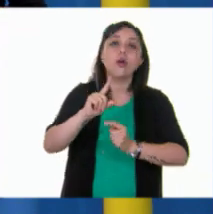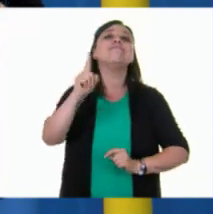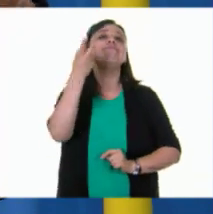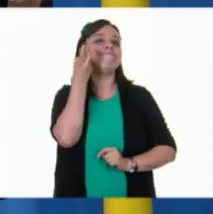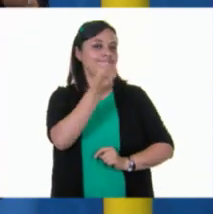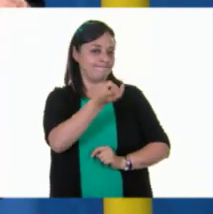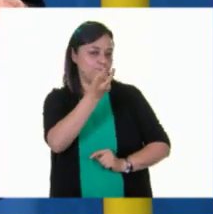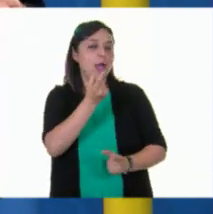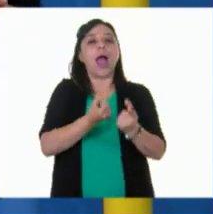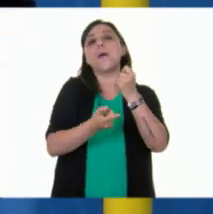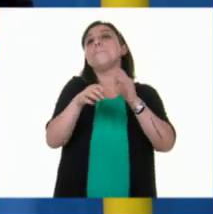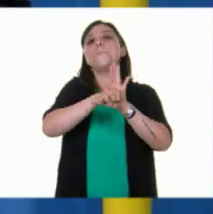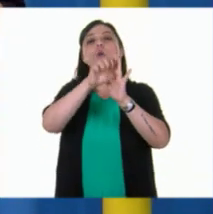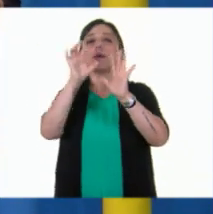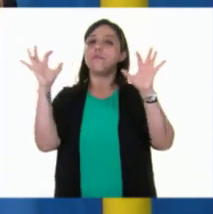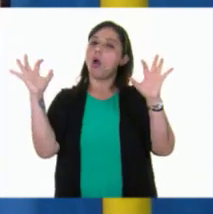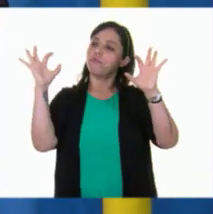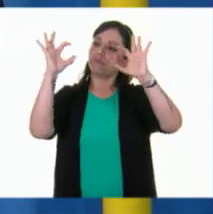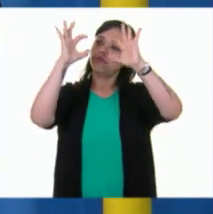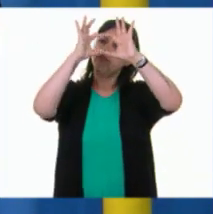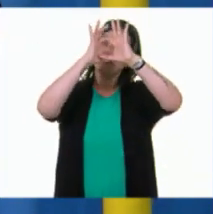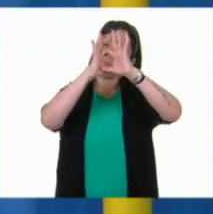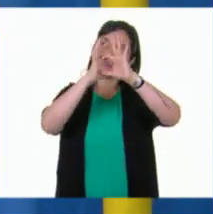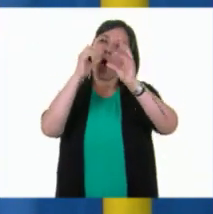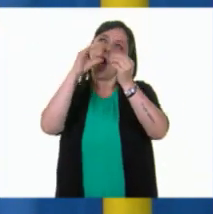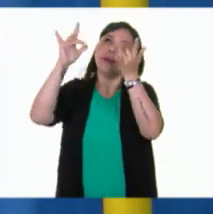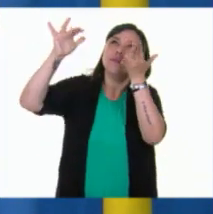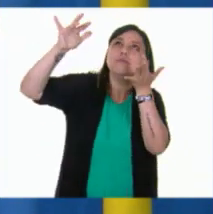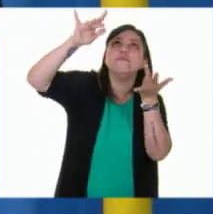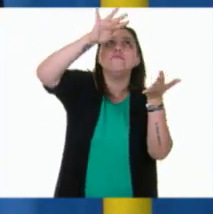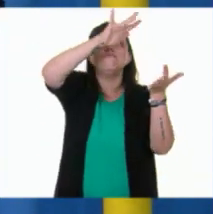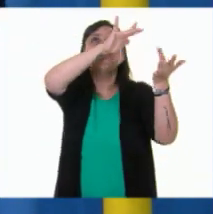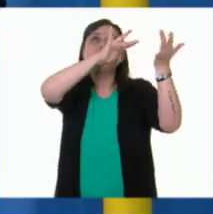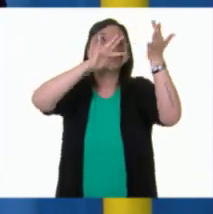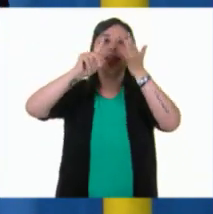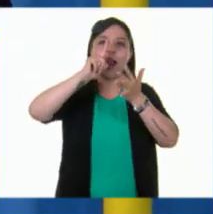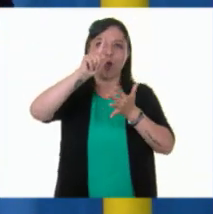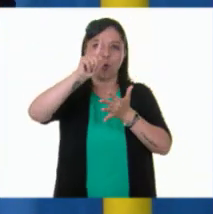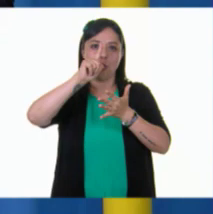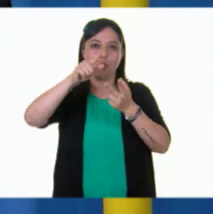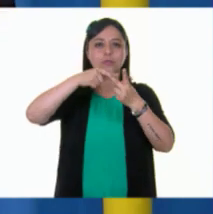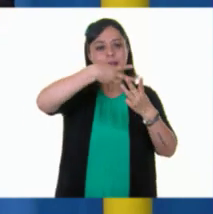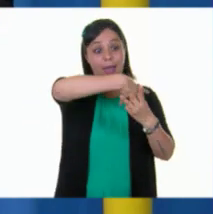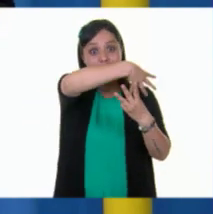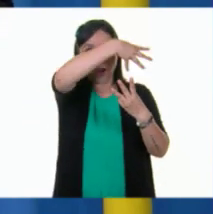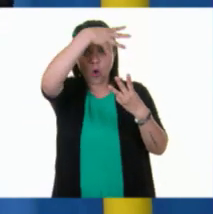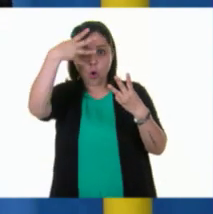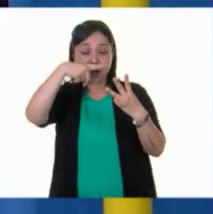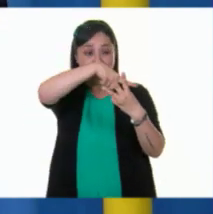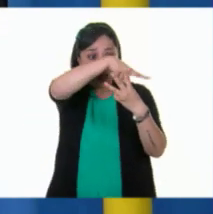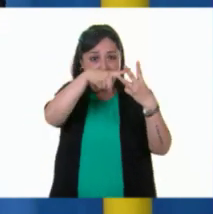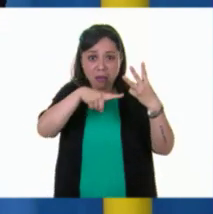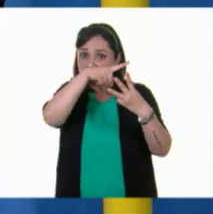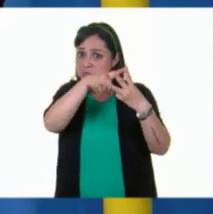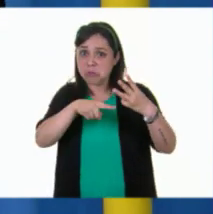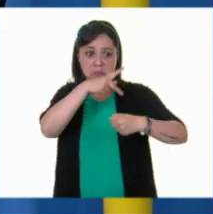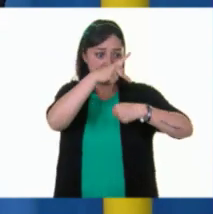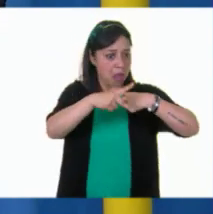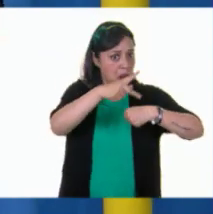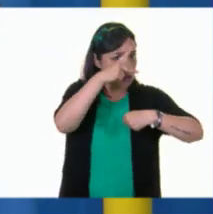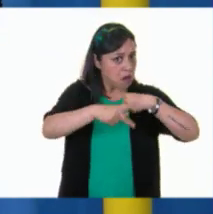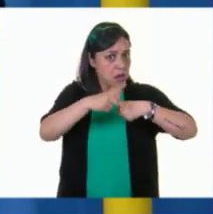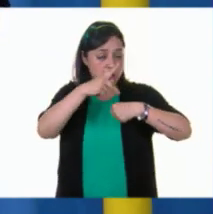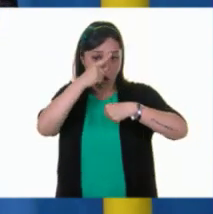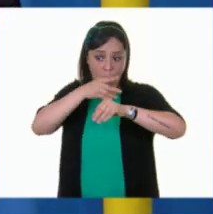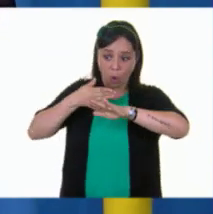naturales como los eclipses, las auroras boreales, los arcoíris, entre otros, que no provocan un peligro o amenaza para